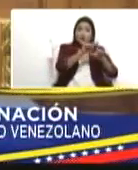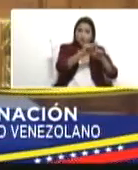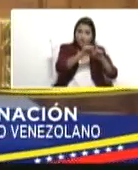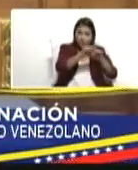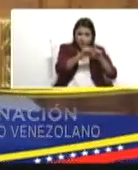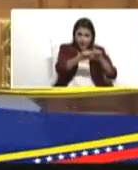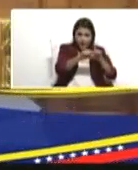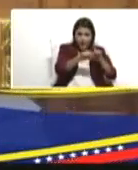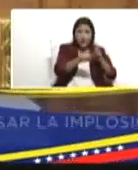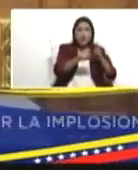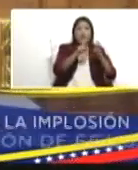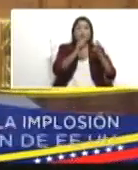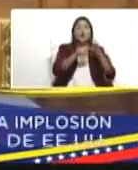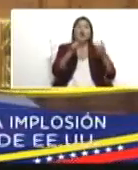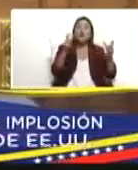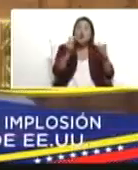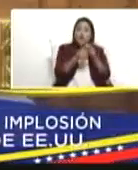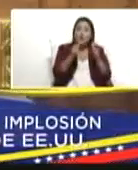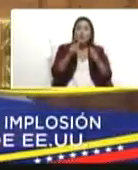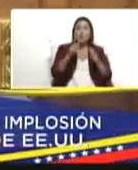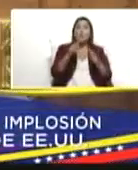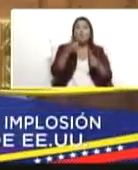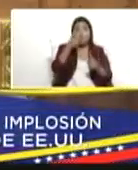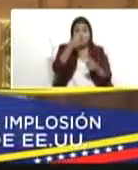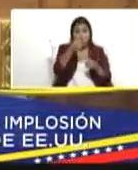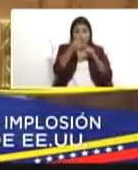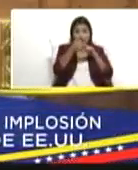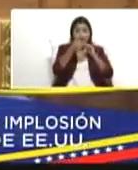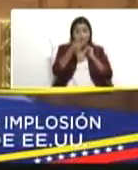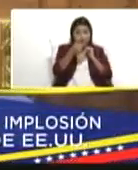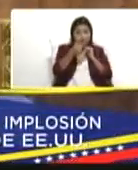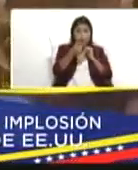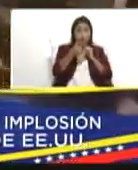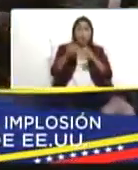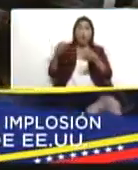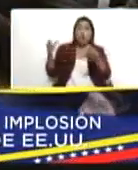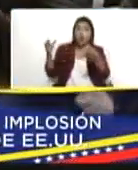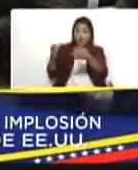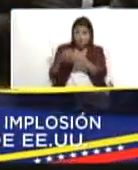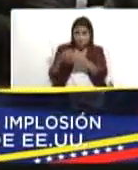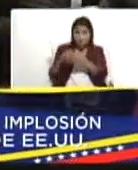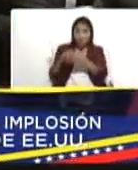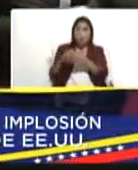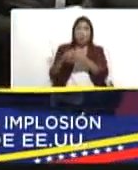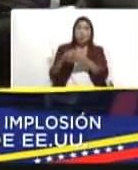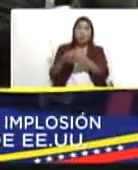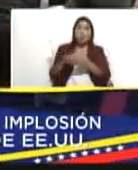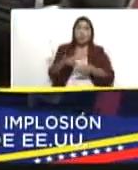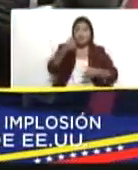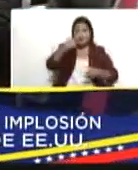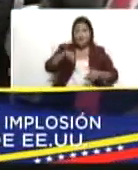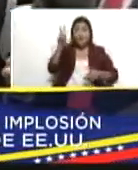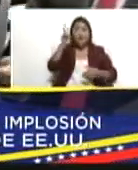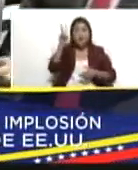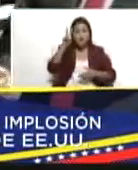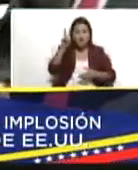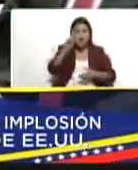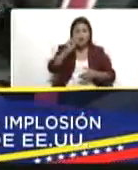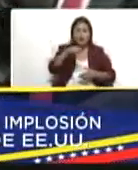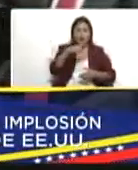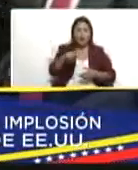Venezuela el partido podemos el movimiento somos Venezuela somos o no somos